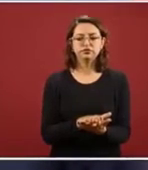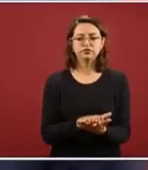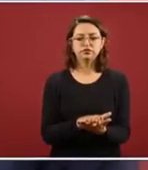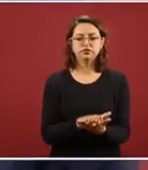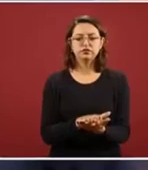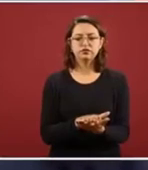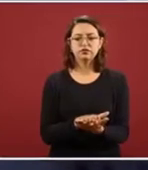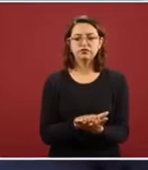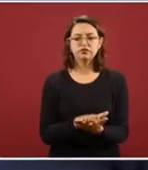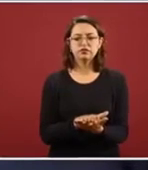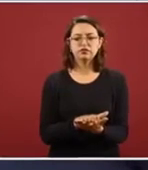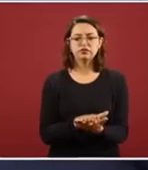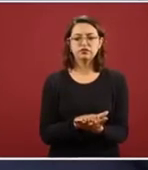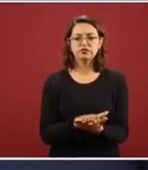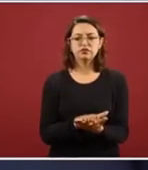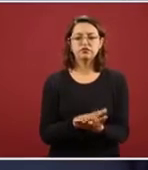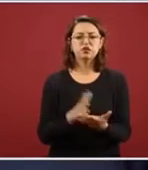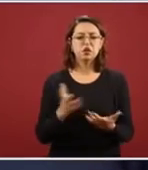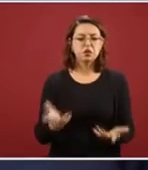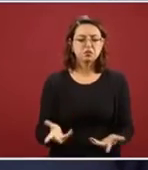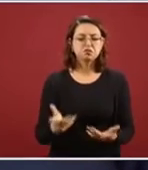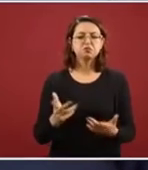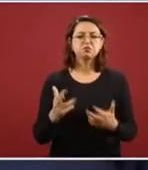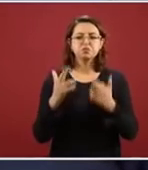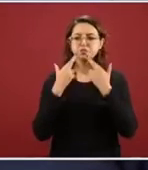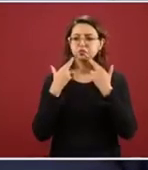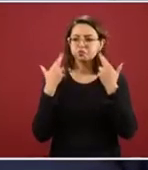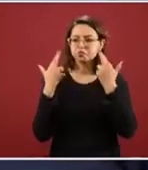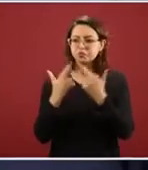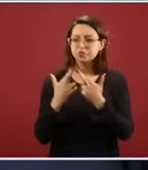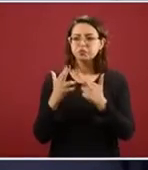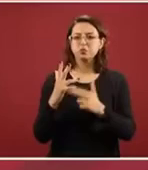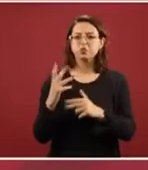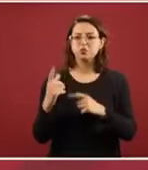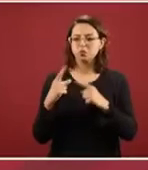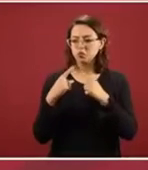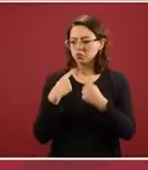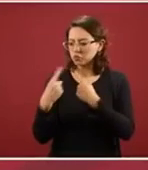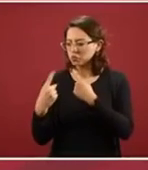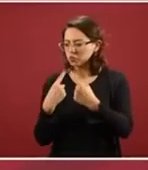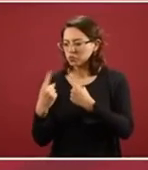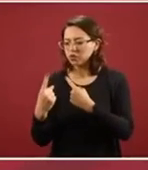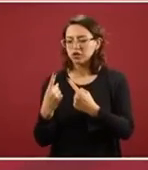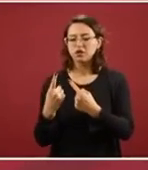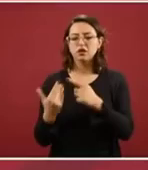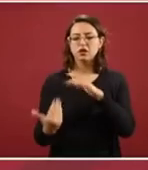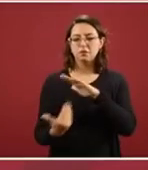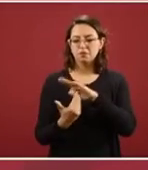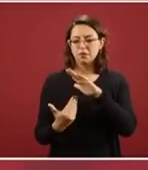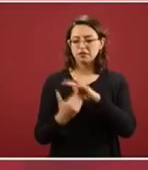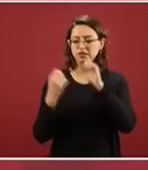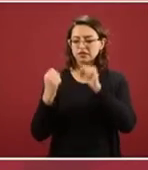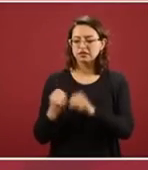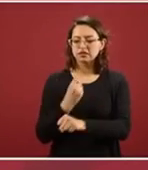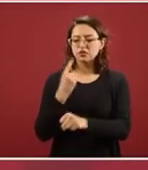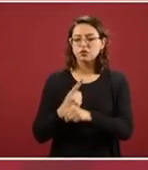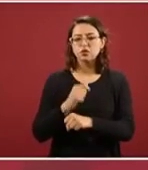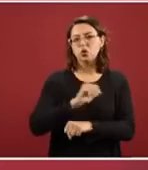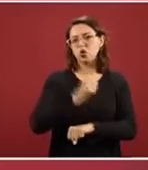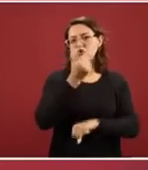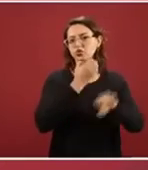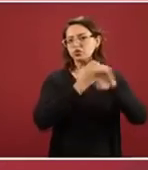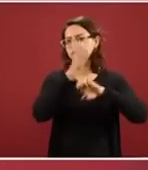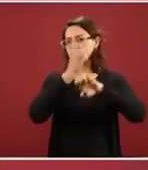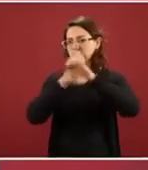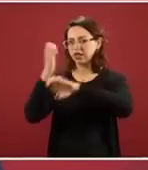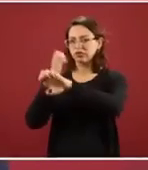reúnen o que se llevan a cabo, las reuniones en las mesas de seguridad, en los